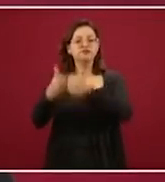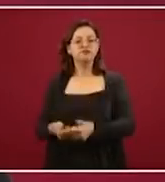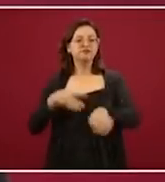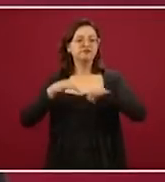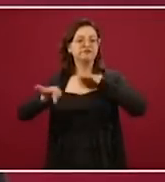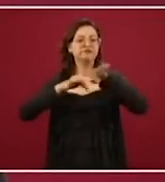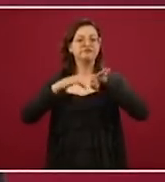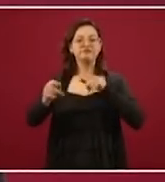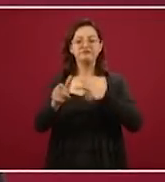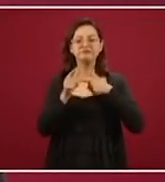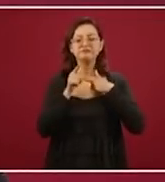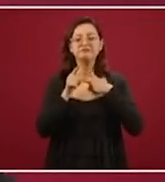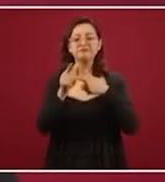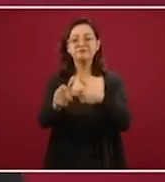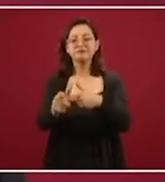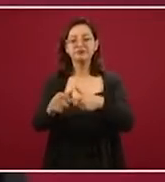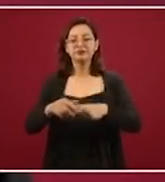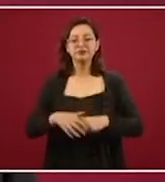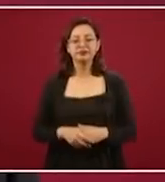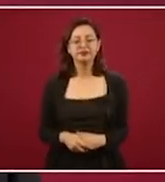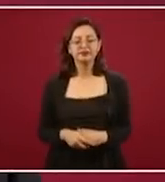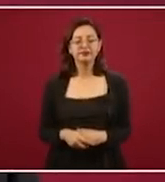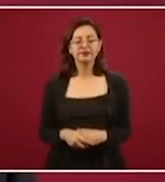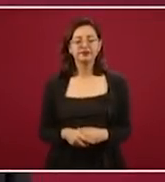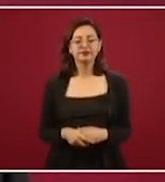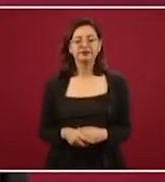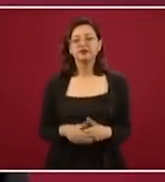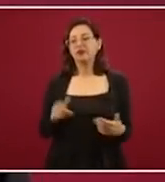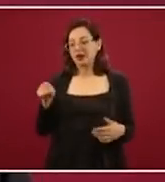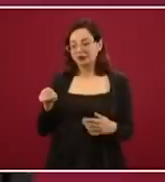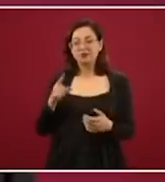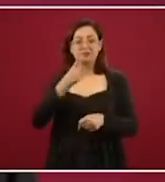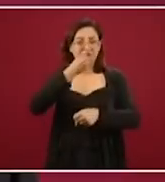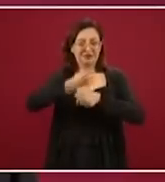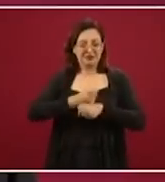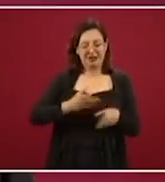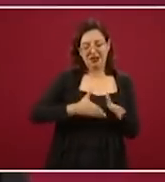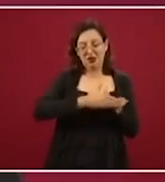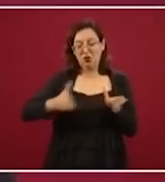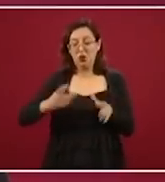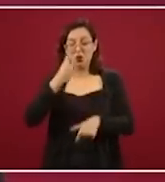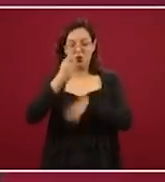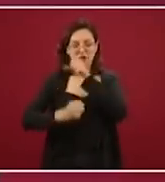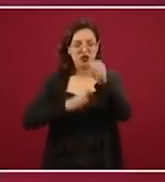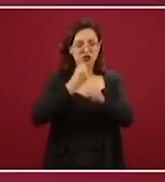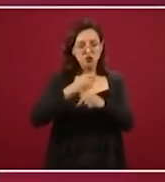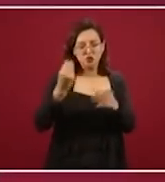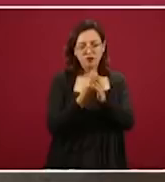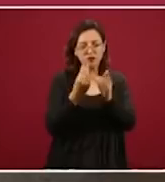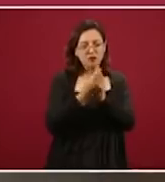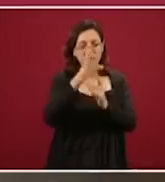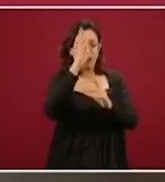empresas en donde se formaron durante un año.